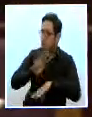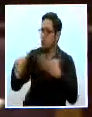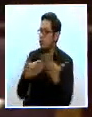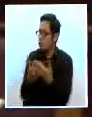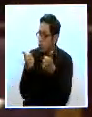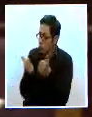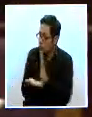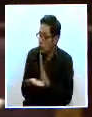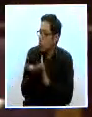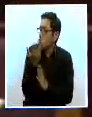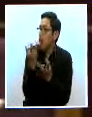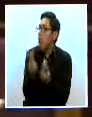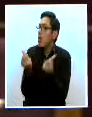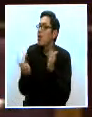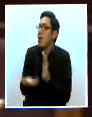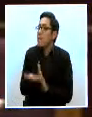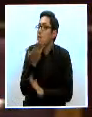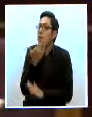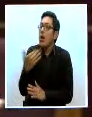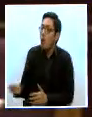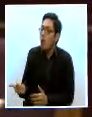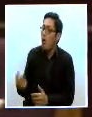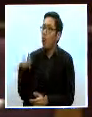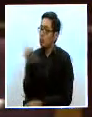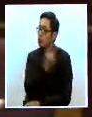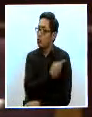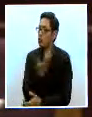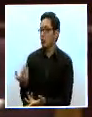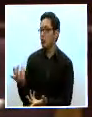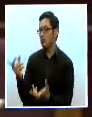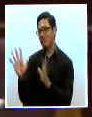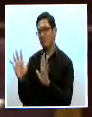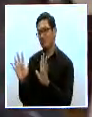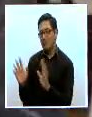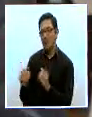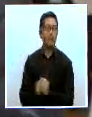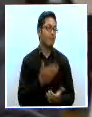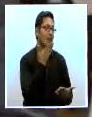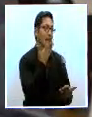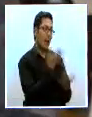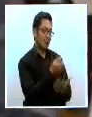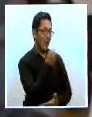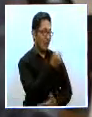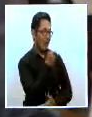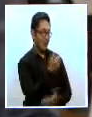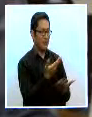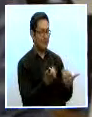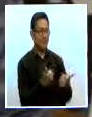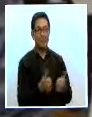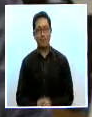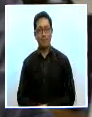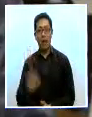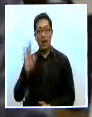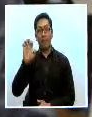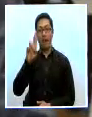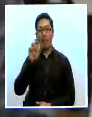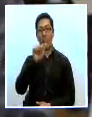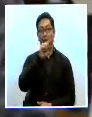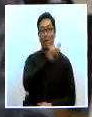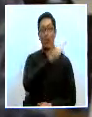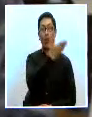estará con este modelo tarifario y no queremos que esto se vaya a satanizar ni politizar Don Fernando Gracias Fernando Valdez quien es presidente